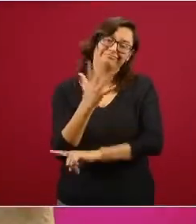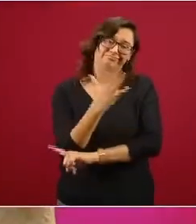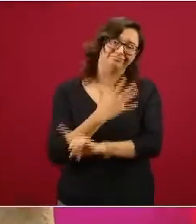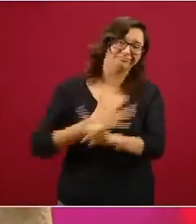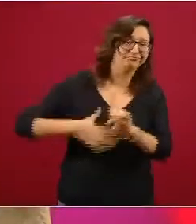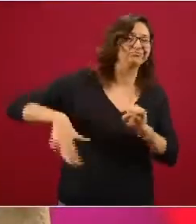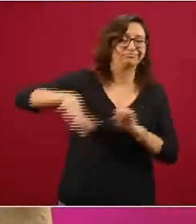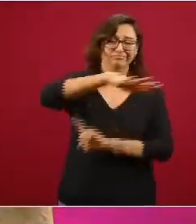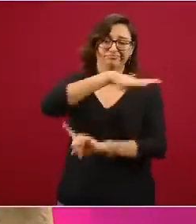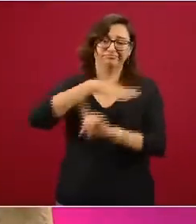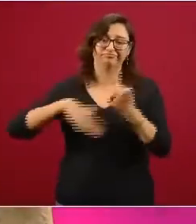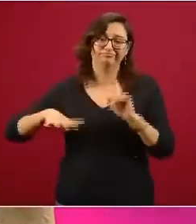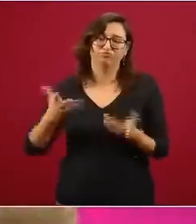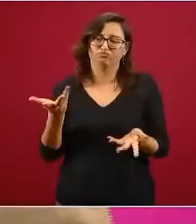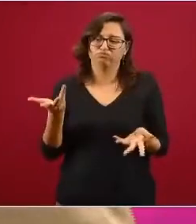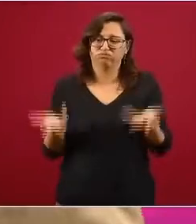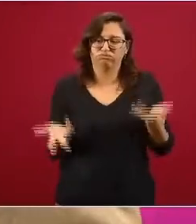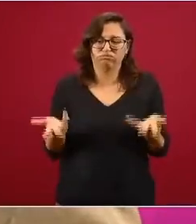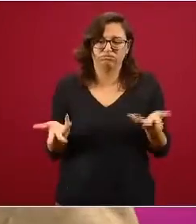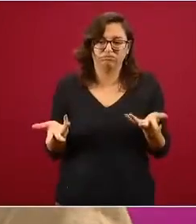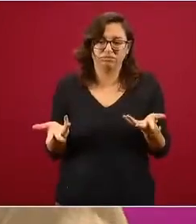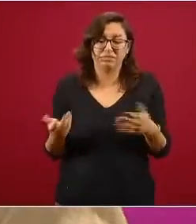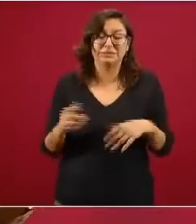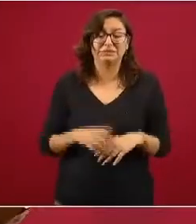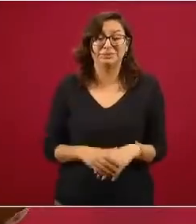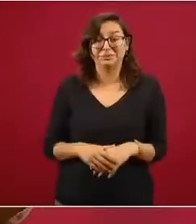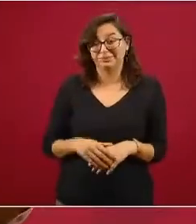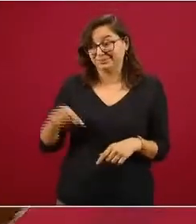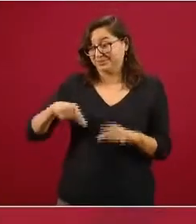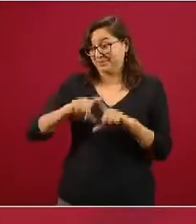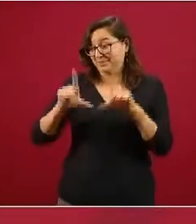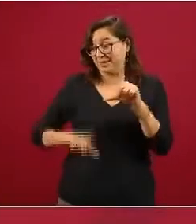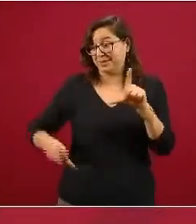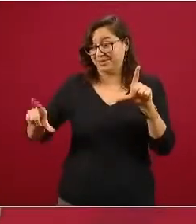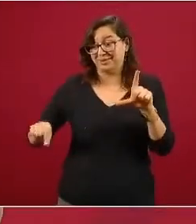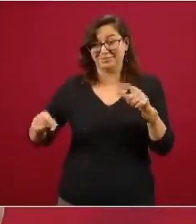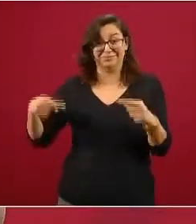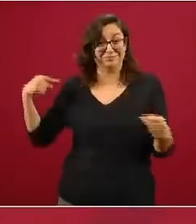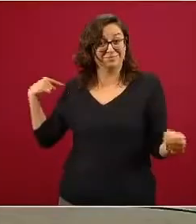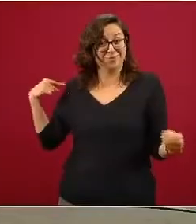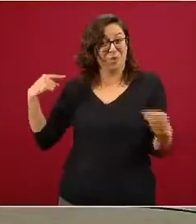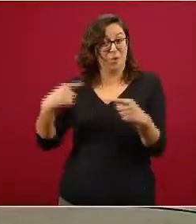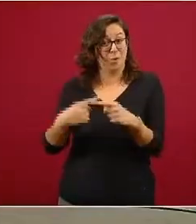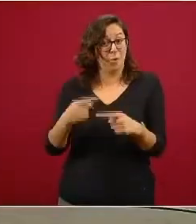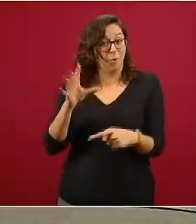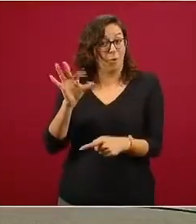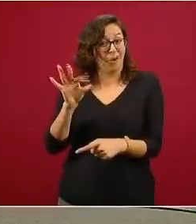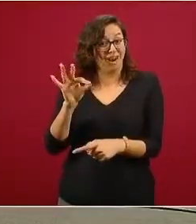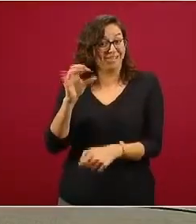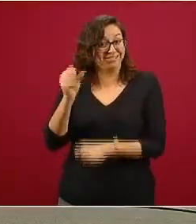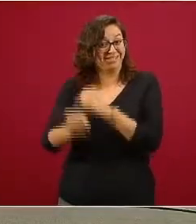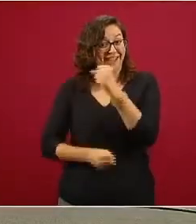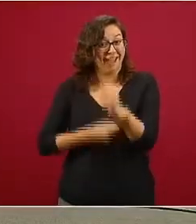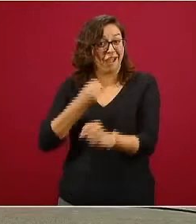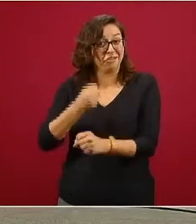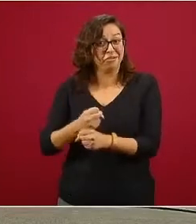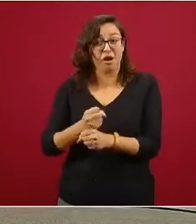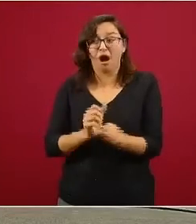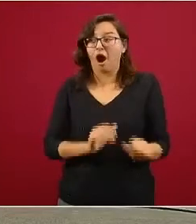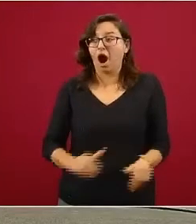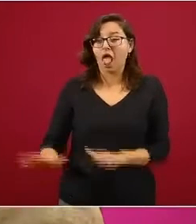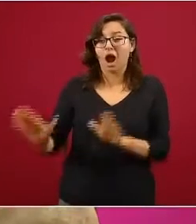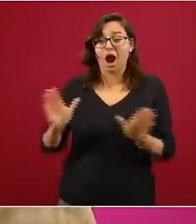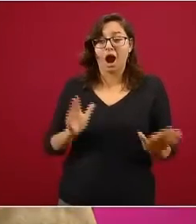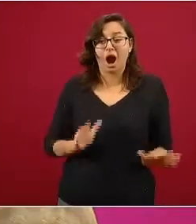muchísimo, y en ella están implicados 40 años de historia, una historia de construcción de la desigualdad.